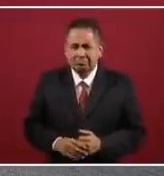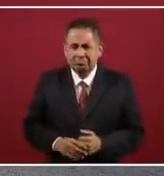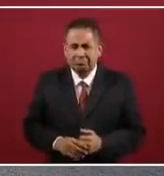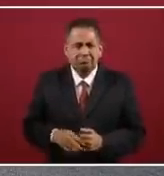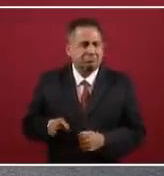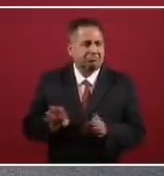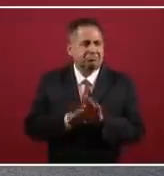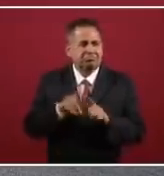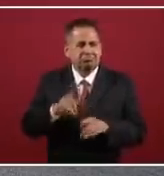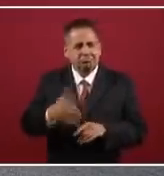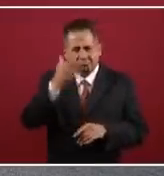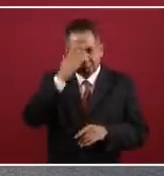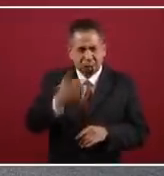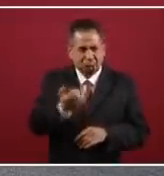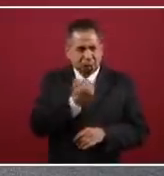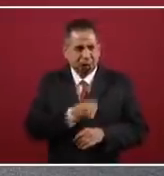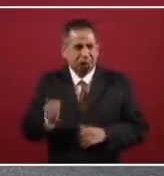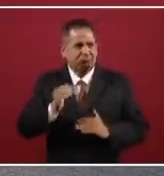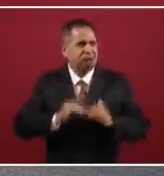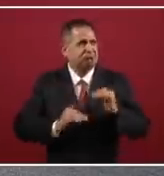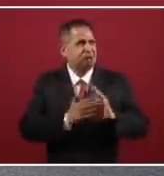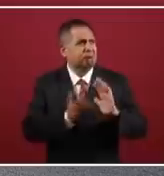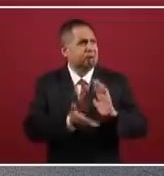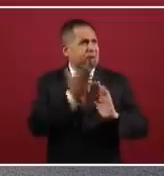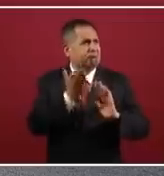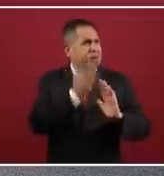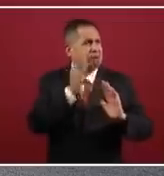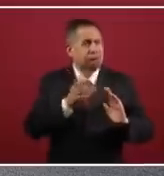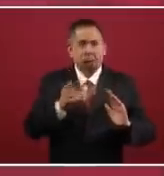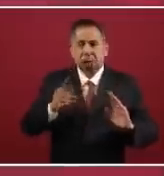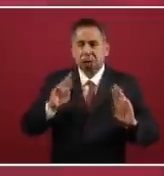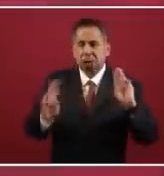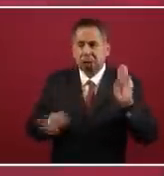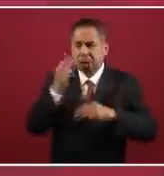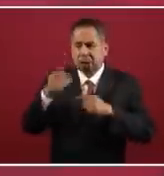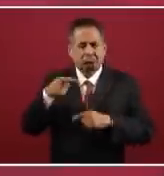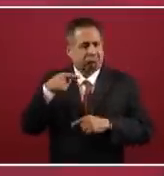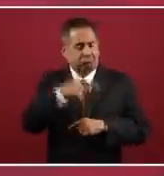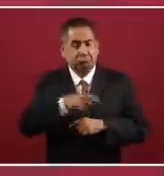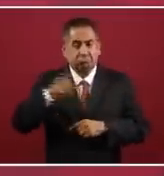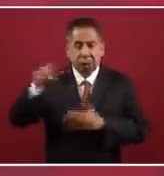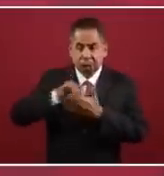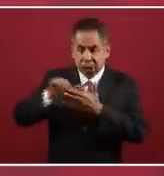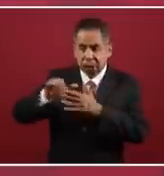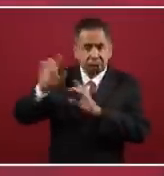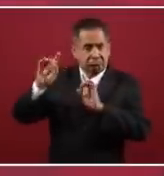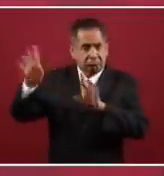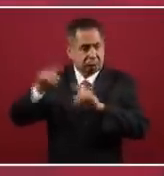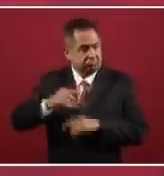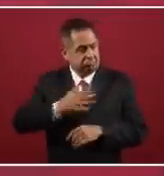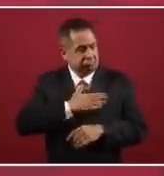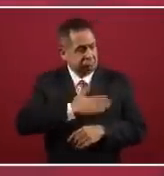Si son los mejores trabajadores de la construcción en el mundo, en Nueva York y en Los Ángeles,